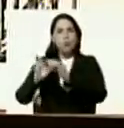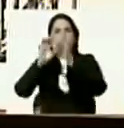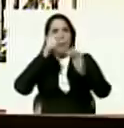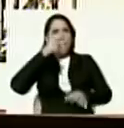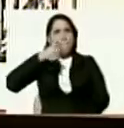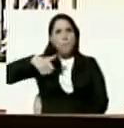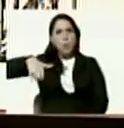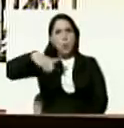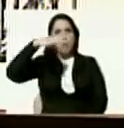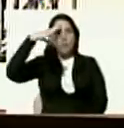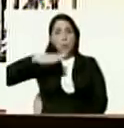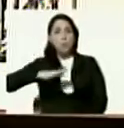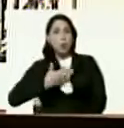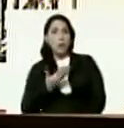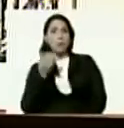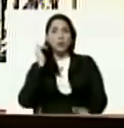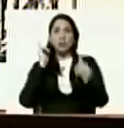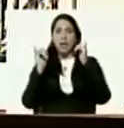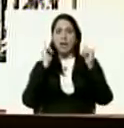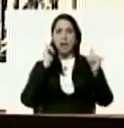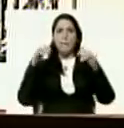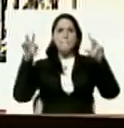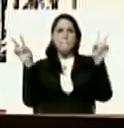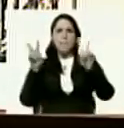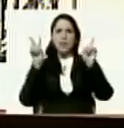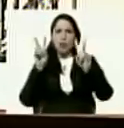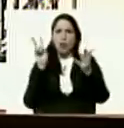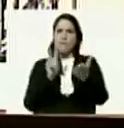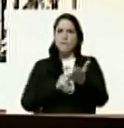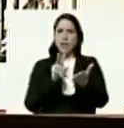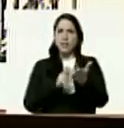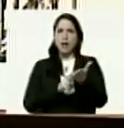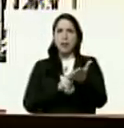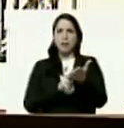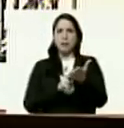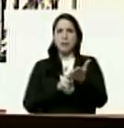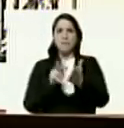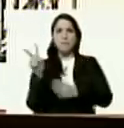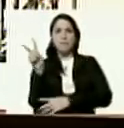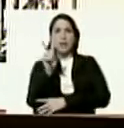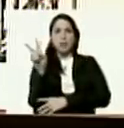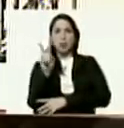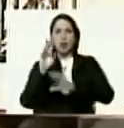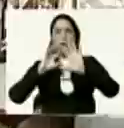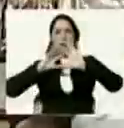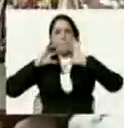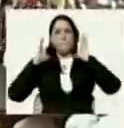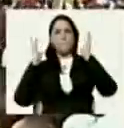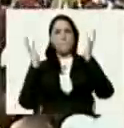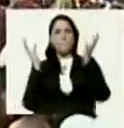cívico-militar. Podemos celebrar la victoria de la verdad de Venezuela en el mundo.